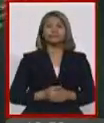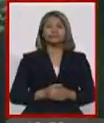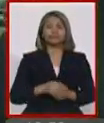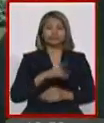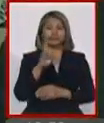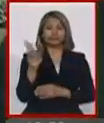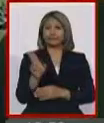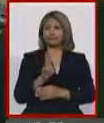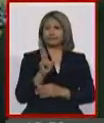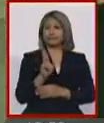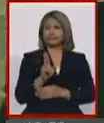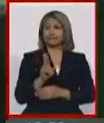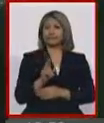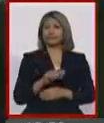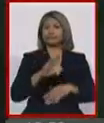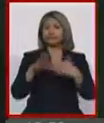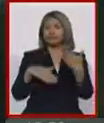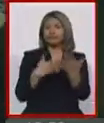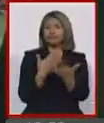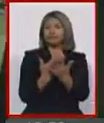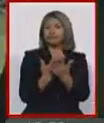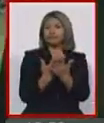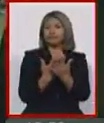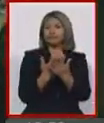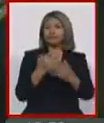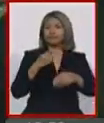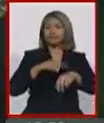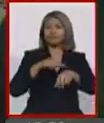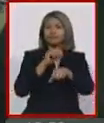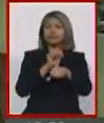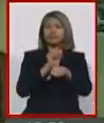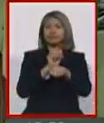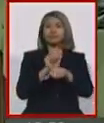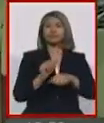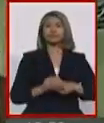Manejó durante toda su carrera